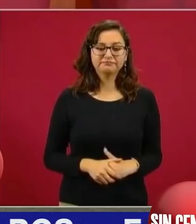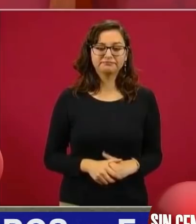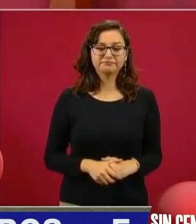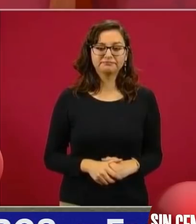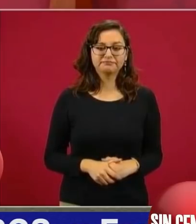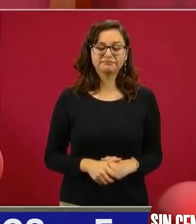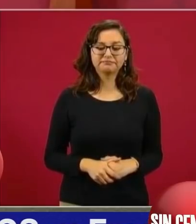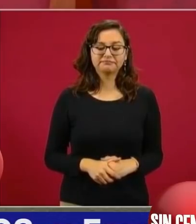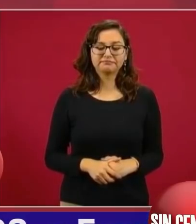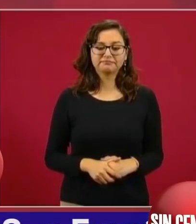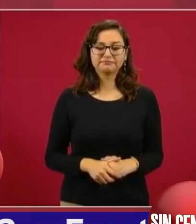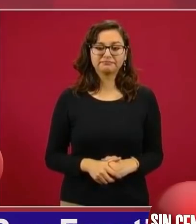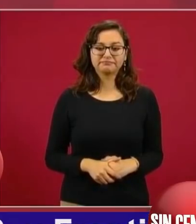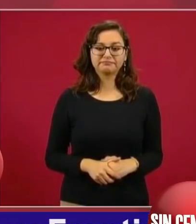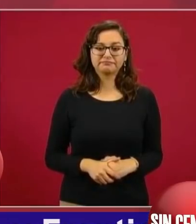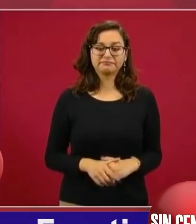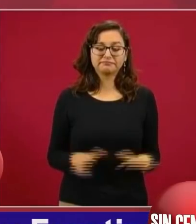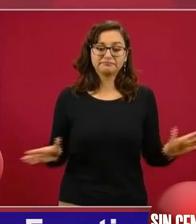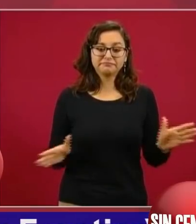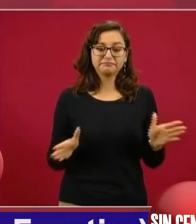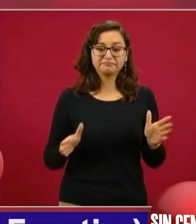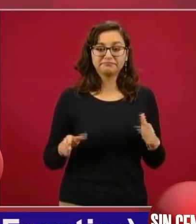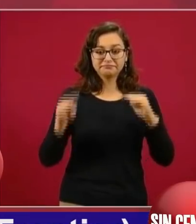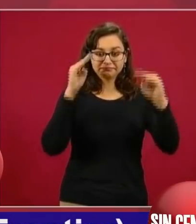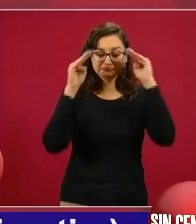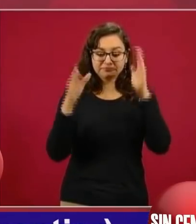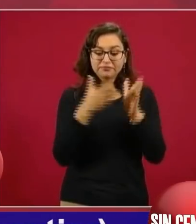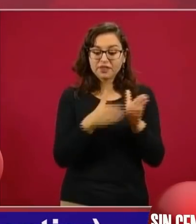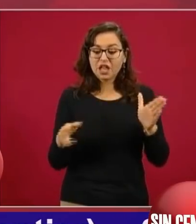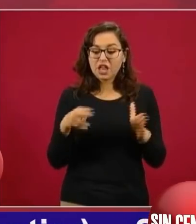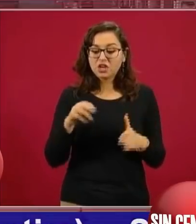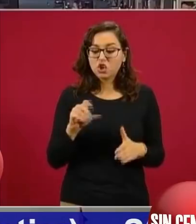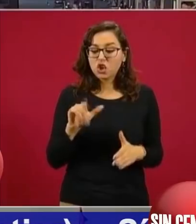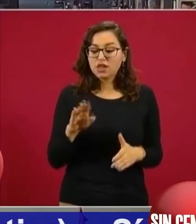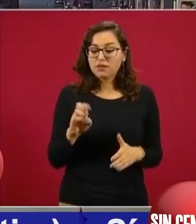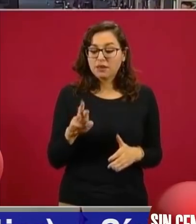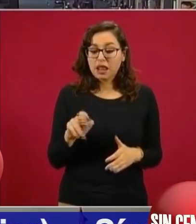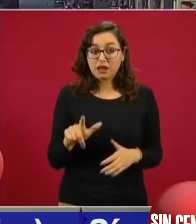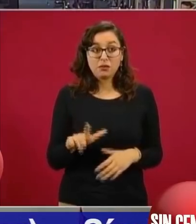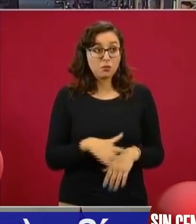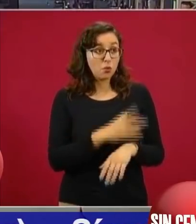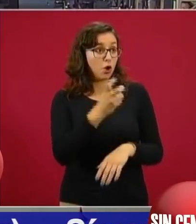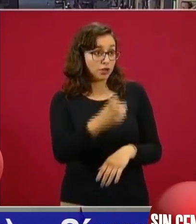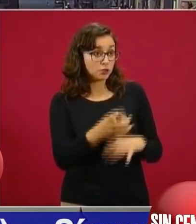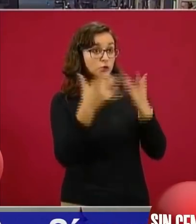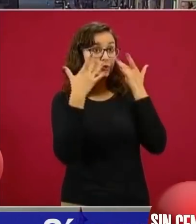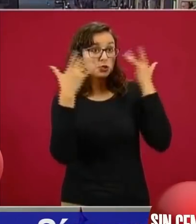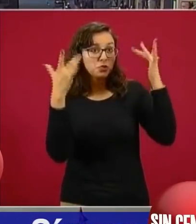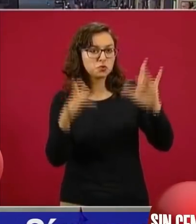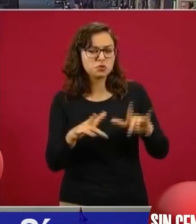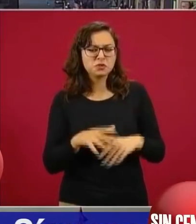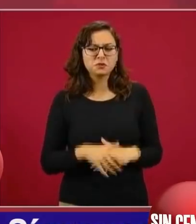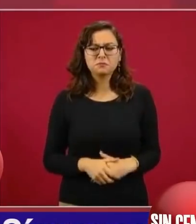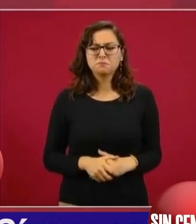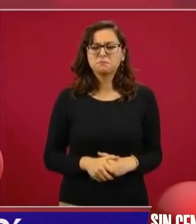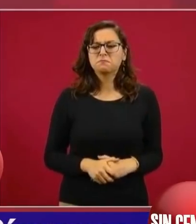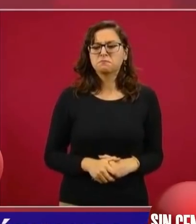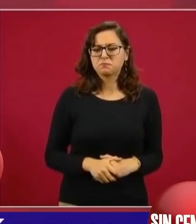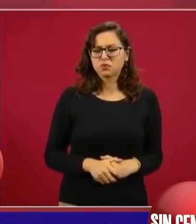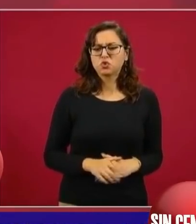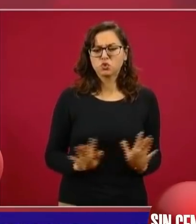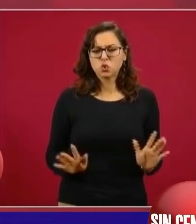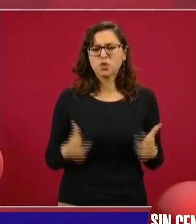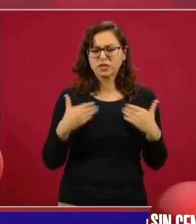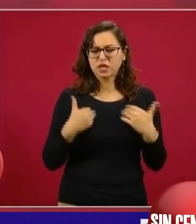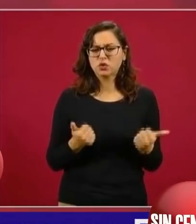un pensamiento neoliberal. Por eso sería esta renuncia. Sí, en este caso entiendo de que el señor ya está